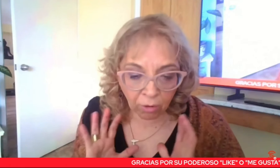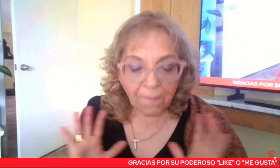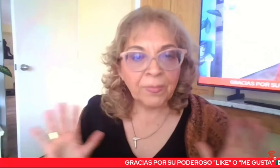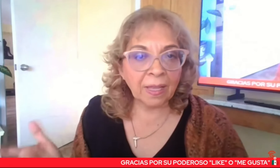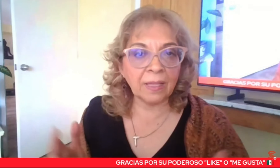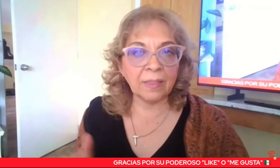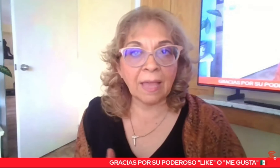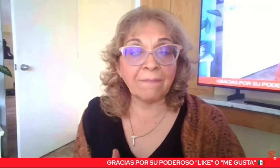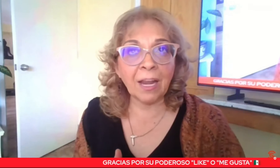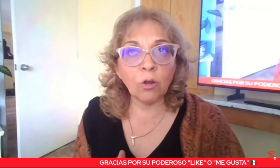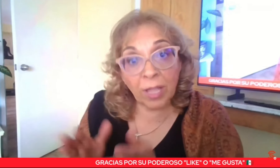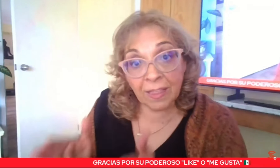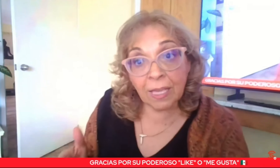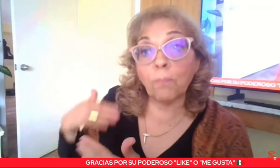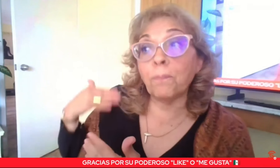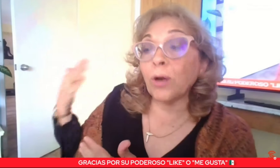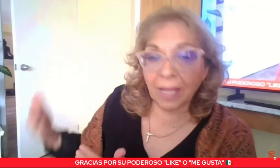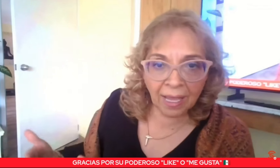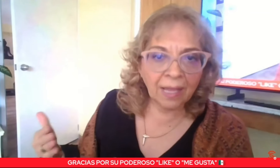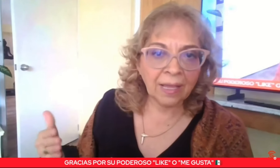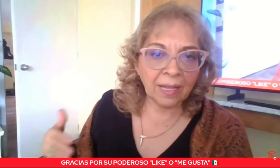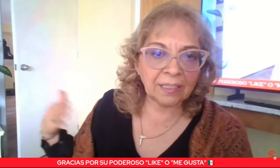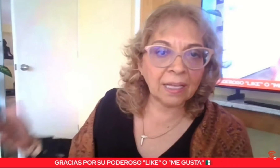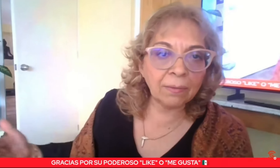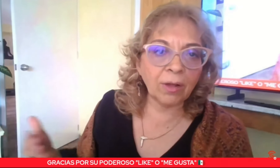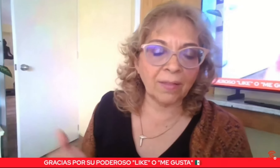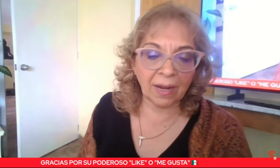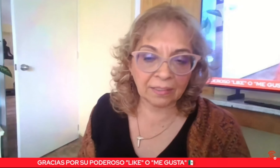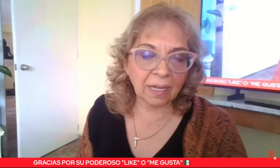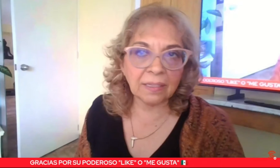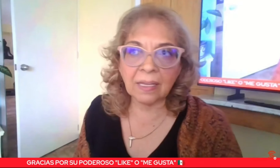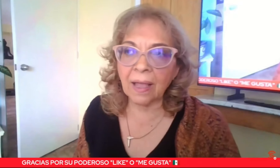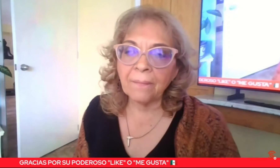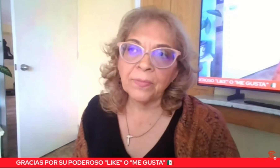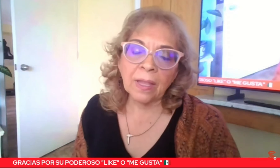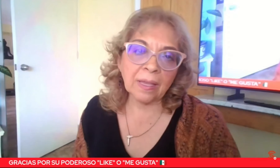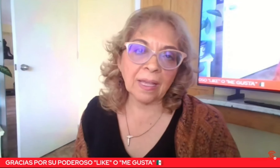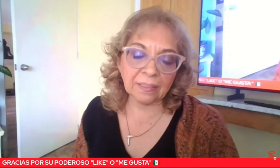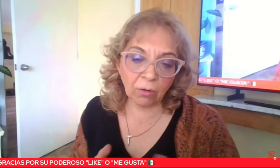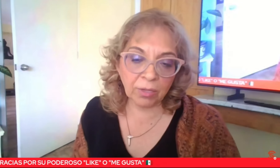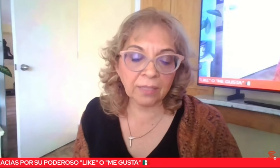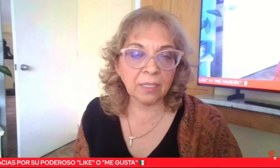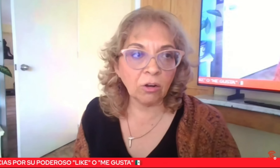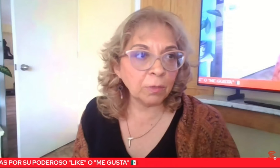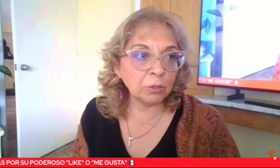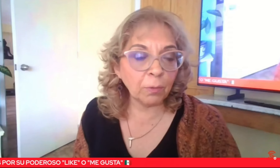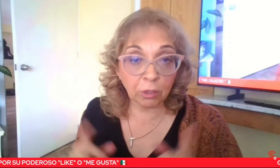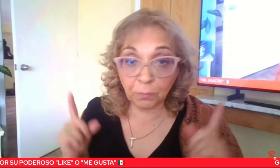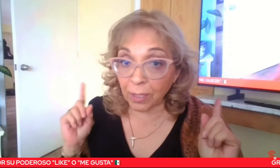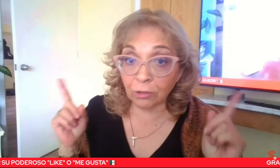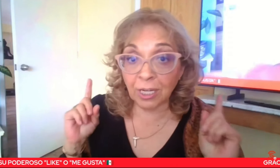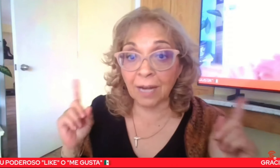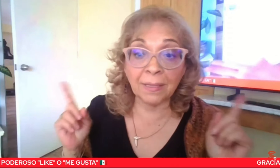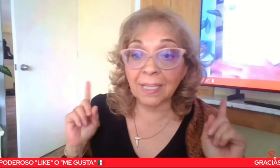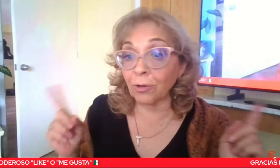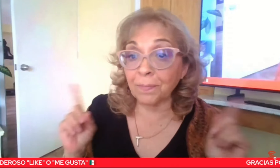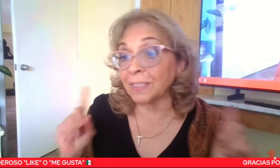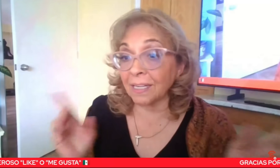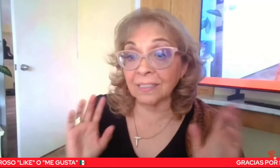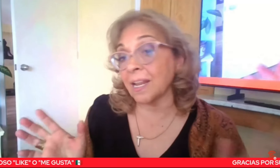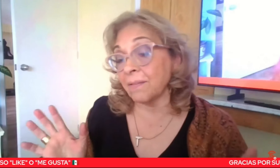libro develo y digo por qué está equivocada la estrategia que hasta hoy han tenido los medios públicos, porque ellos realmente